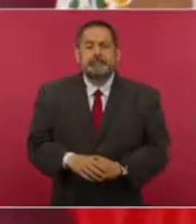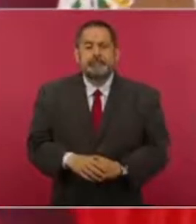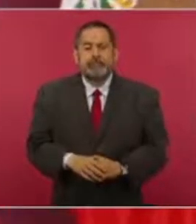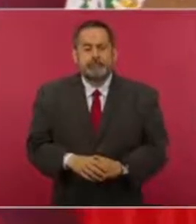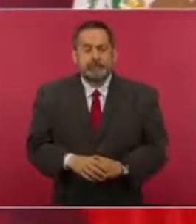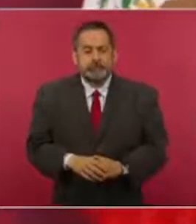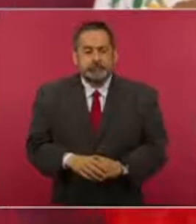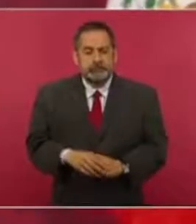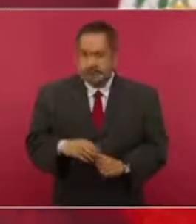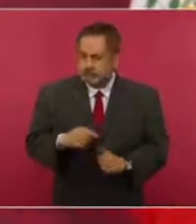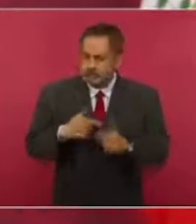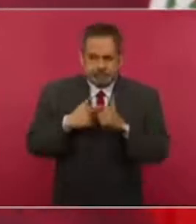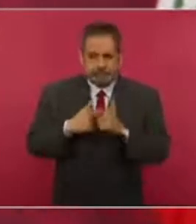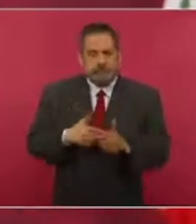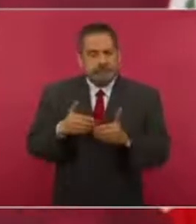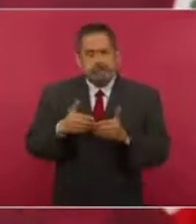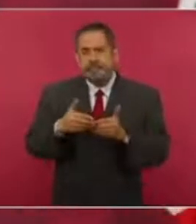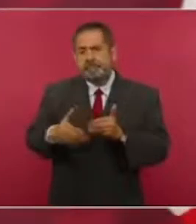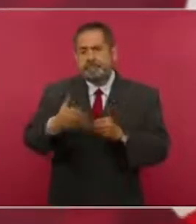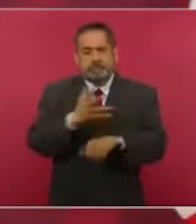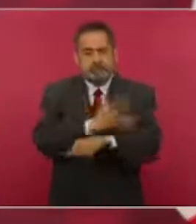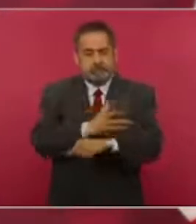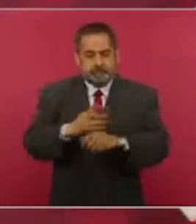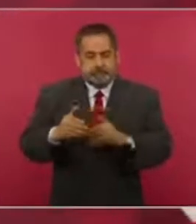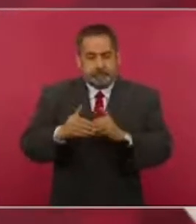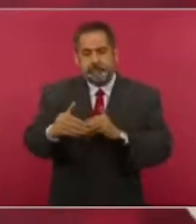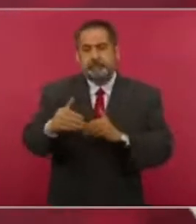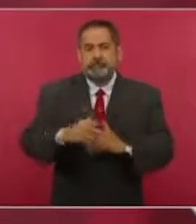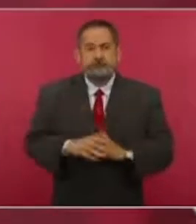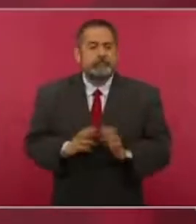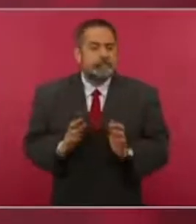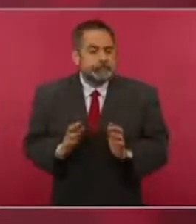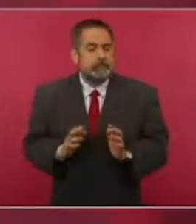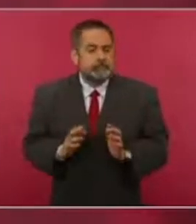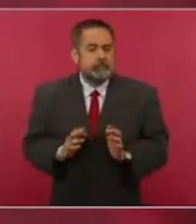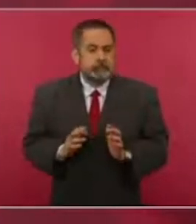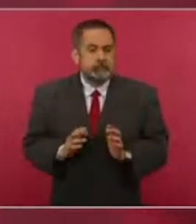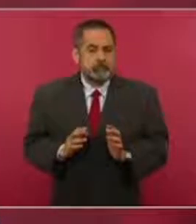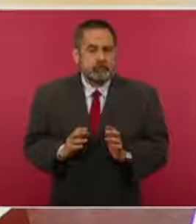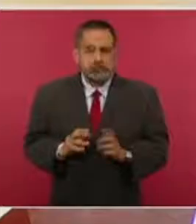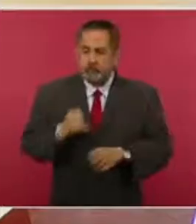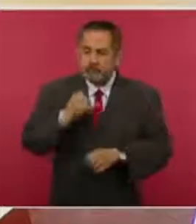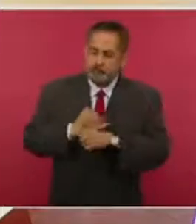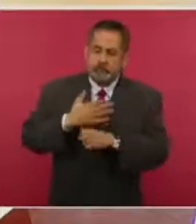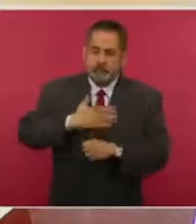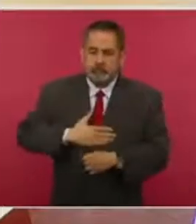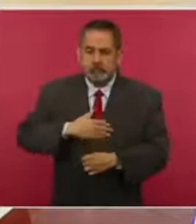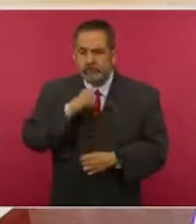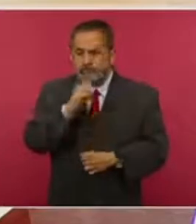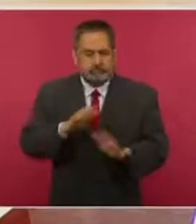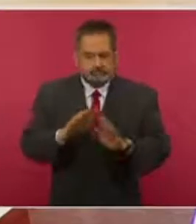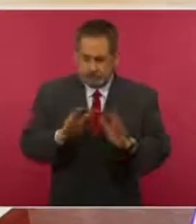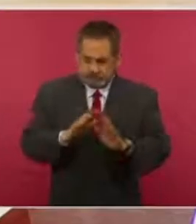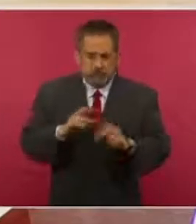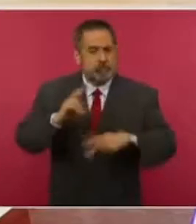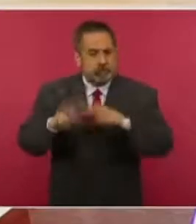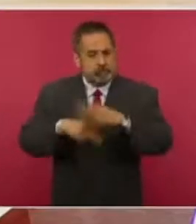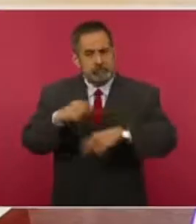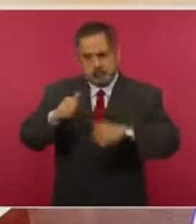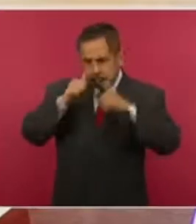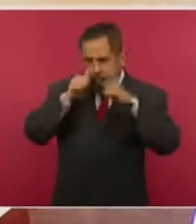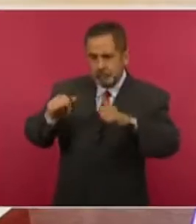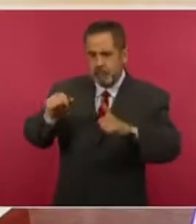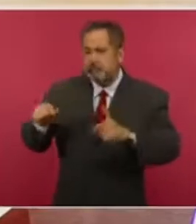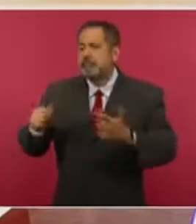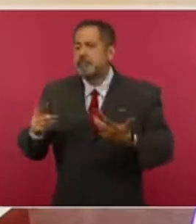Y va a seguir así. Y no se van a cometer injusticias y se van a atender estos